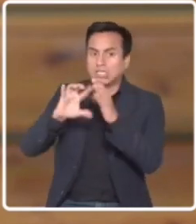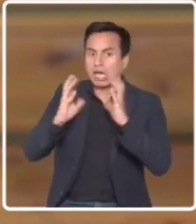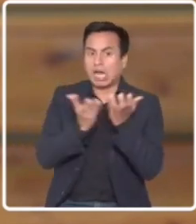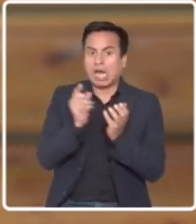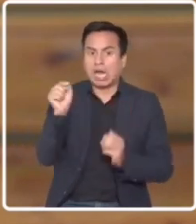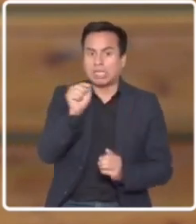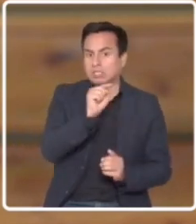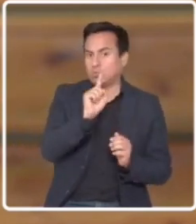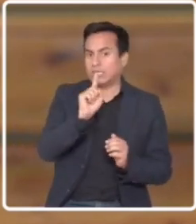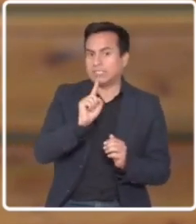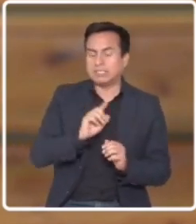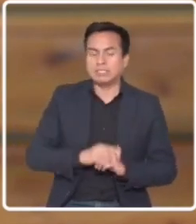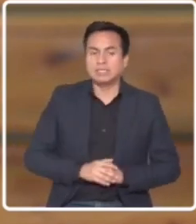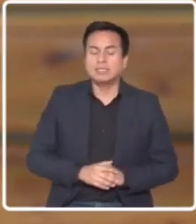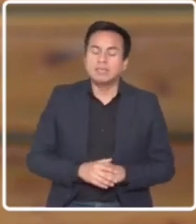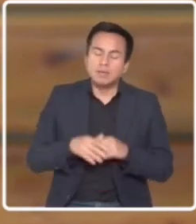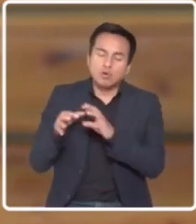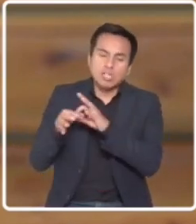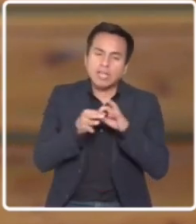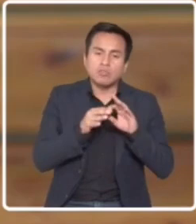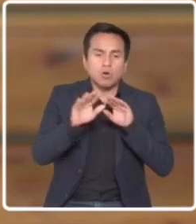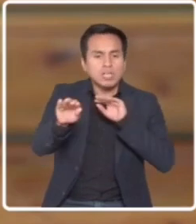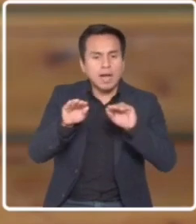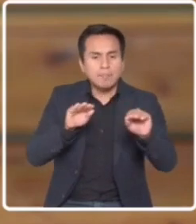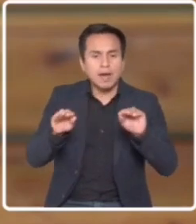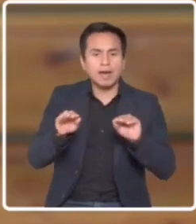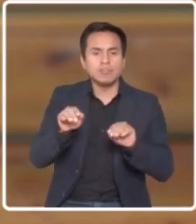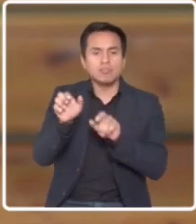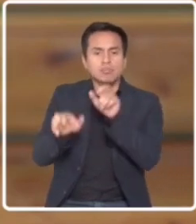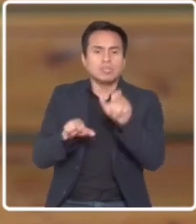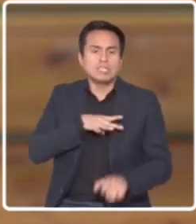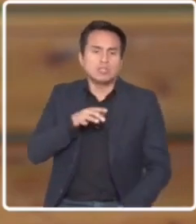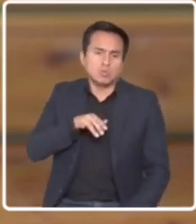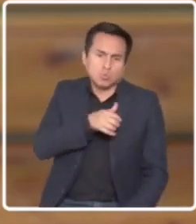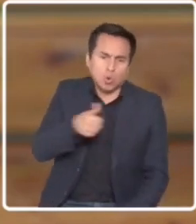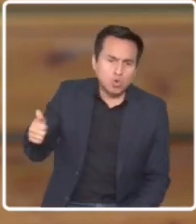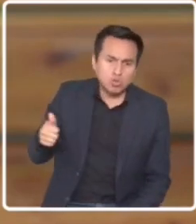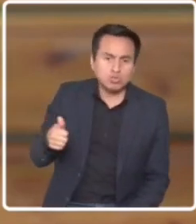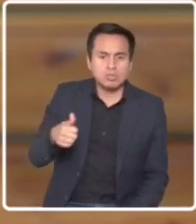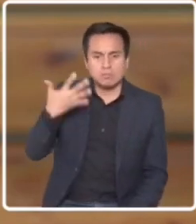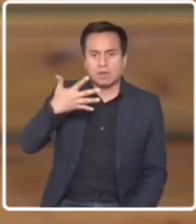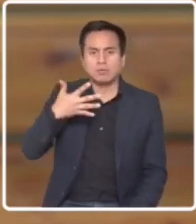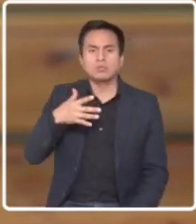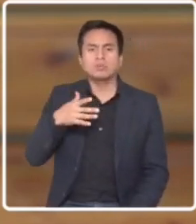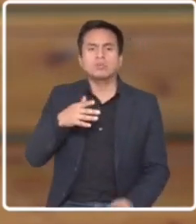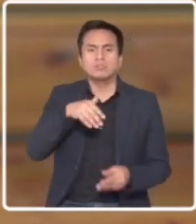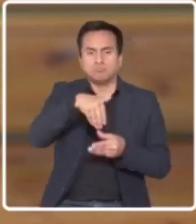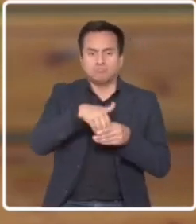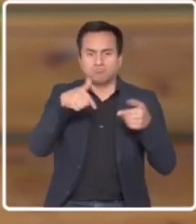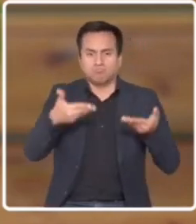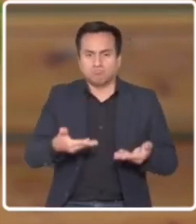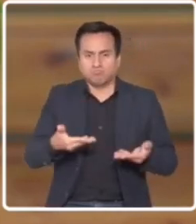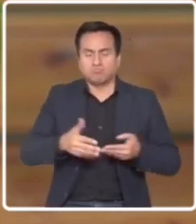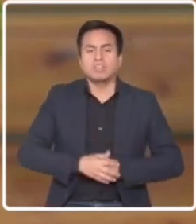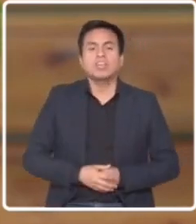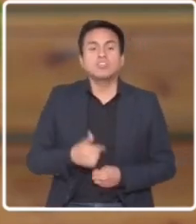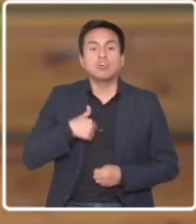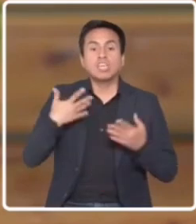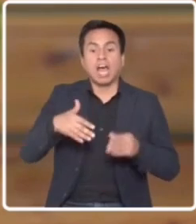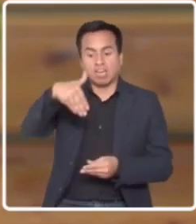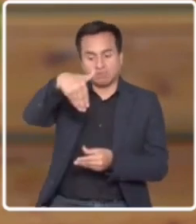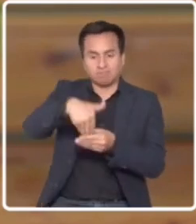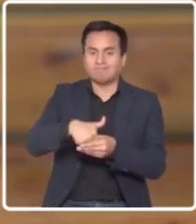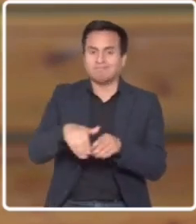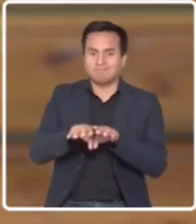así. Por lo tanto, hago un llamado a todos mis compatriotas a que valoremos estas instancias. Yo ya he emitido